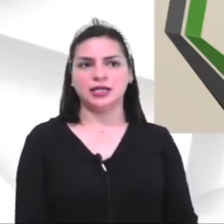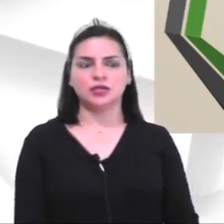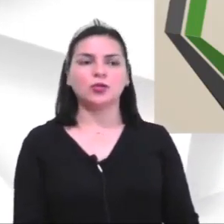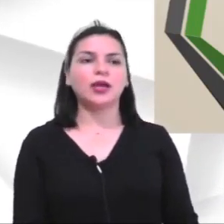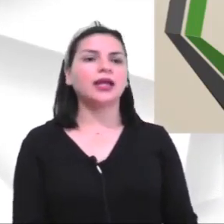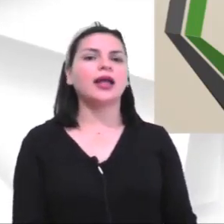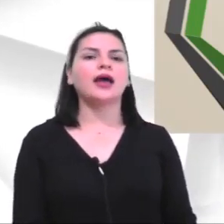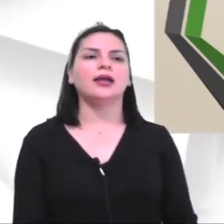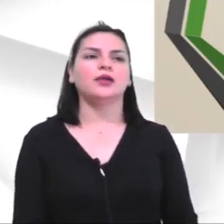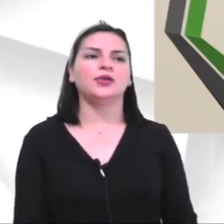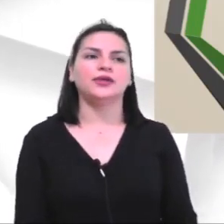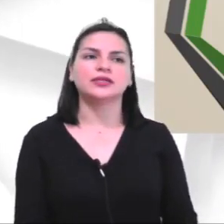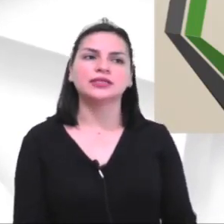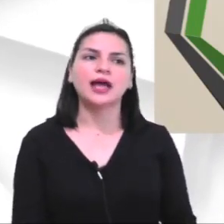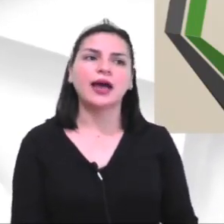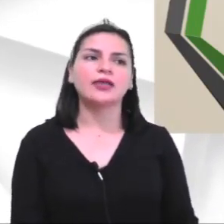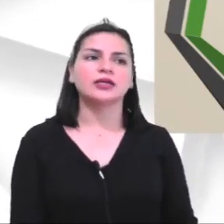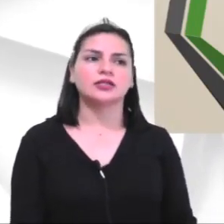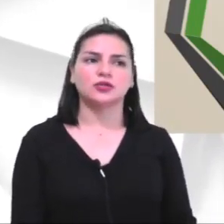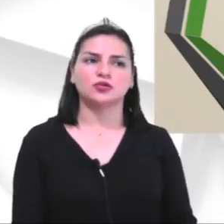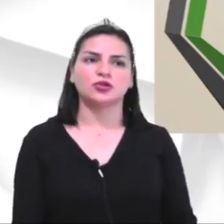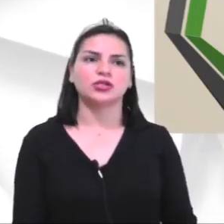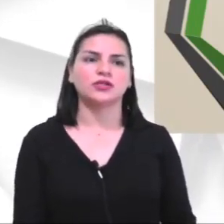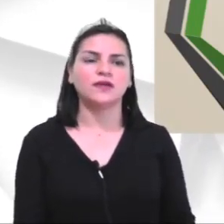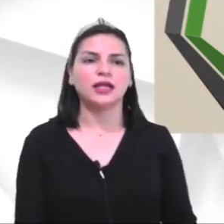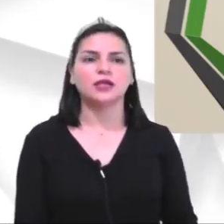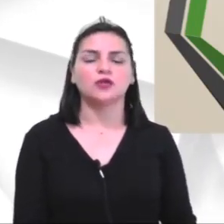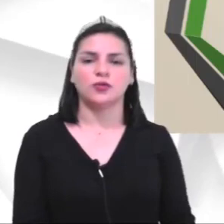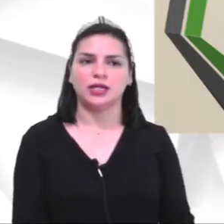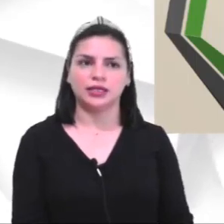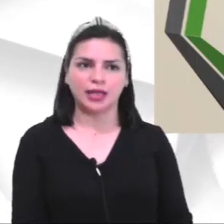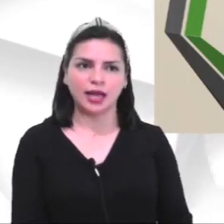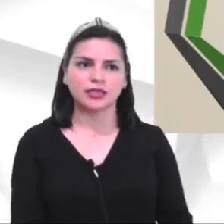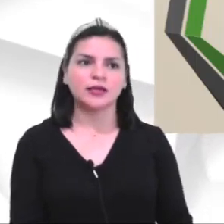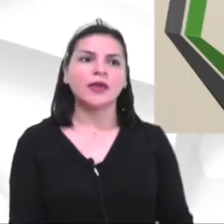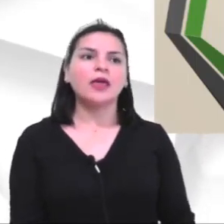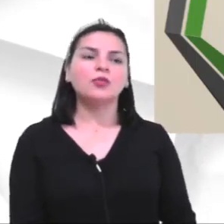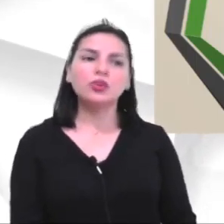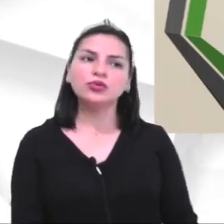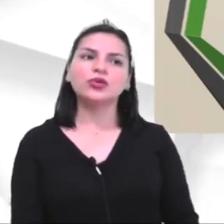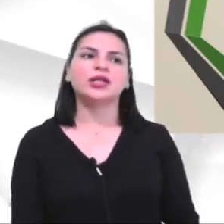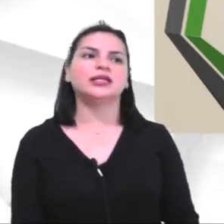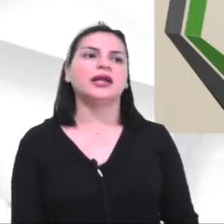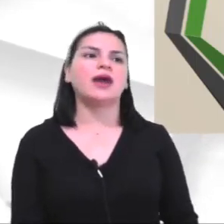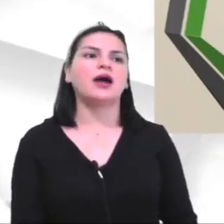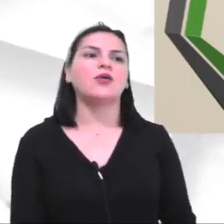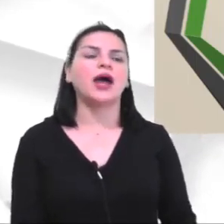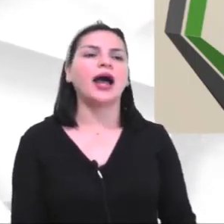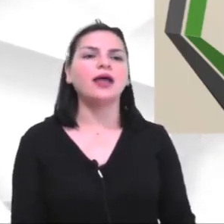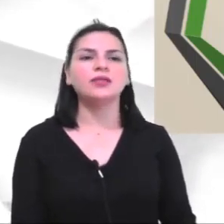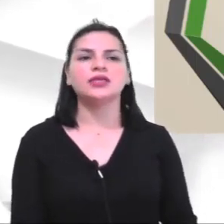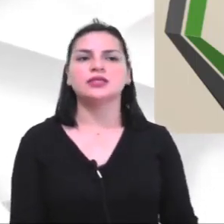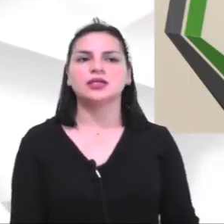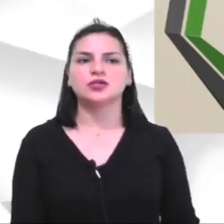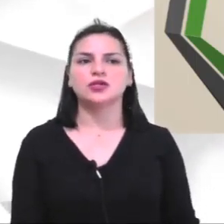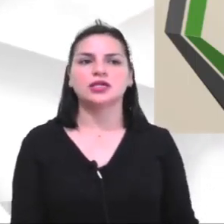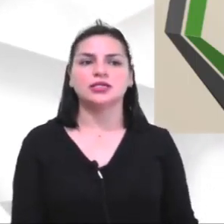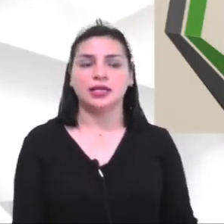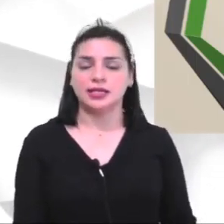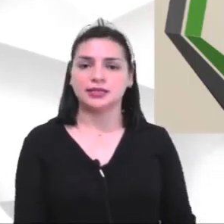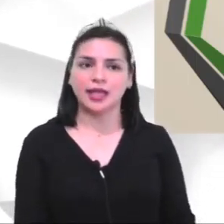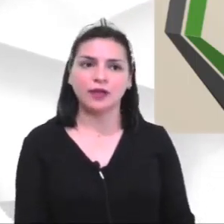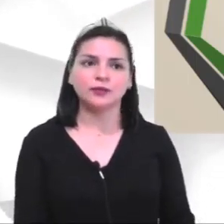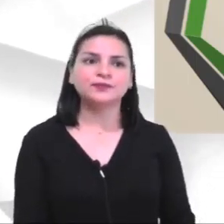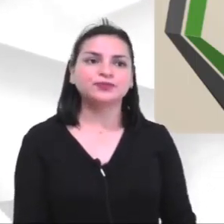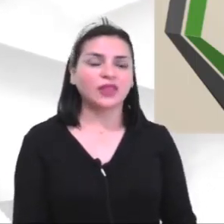ya sea en la escuela, en la universidad, instituciones civiles o militares, mundo del trabajo, administraciones